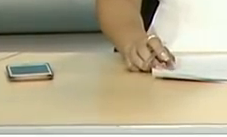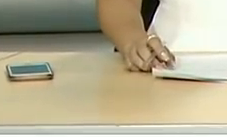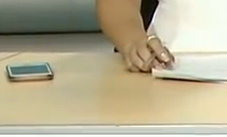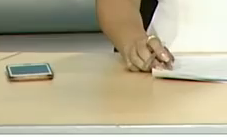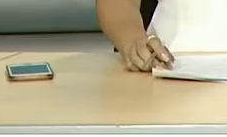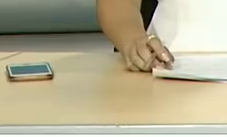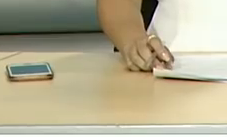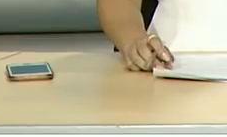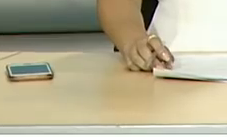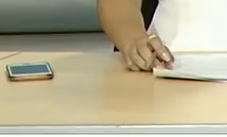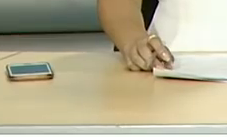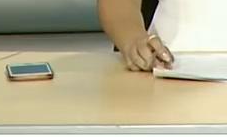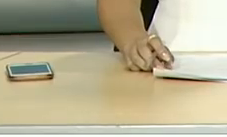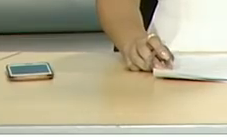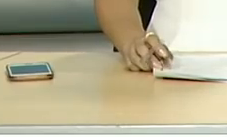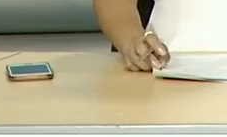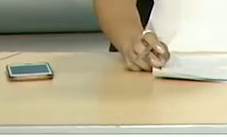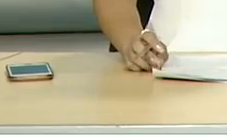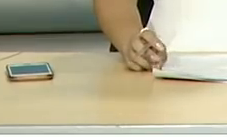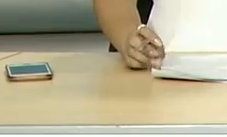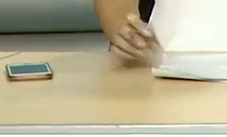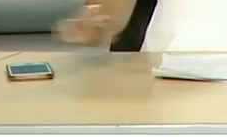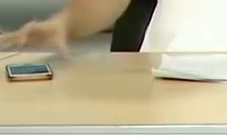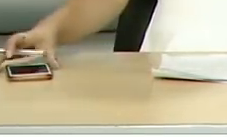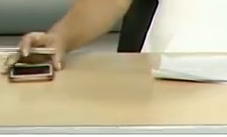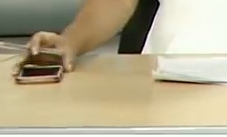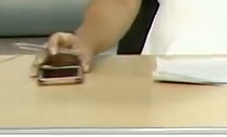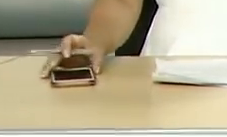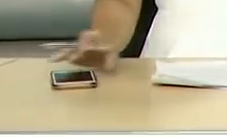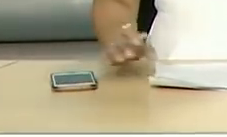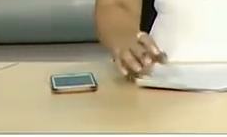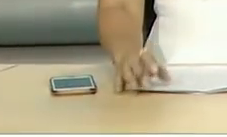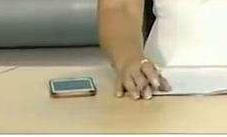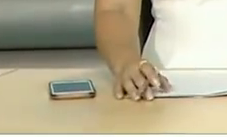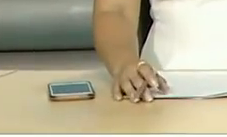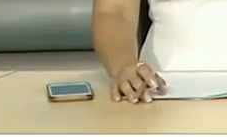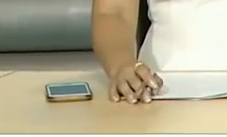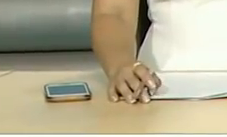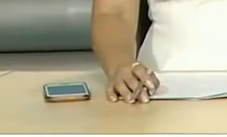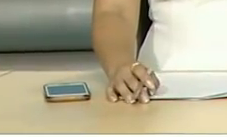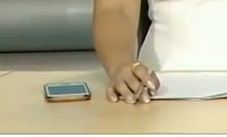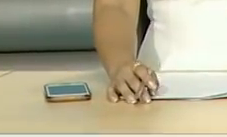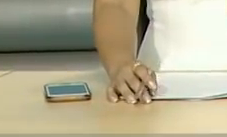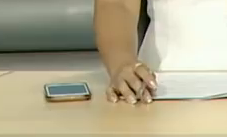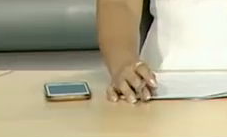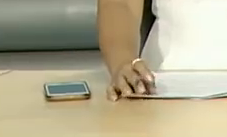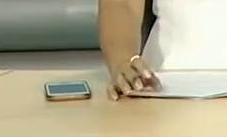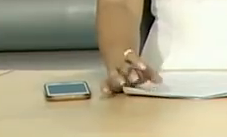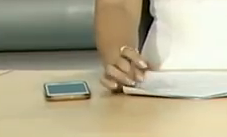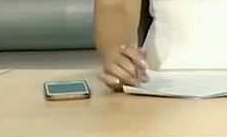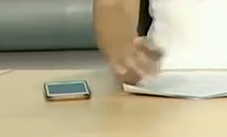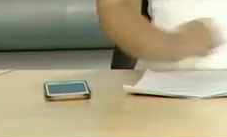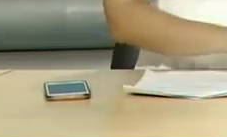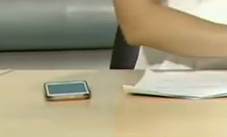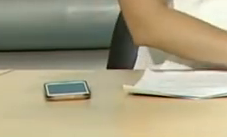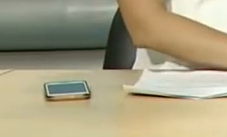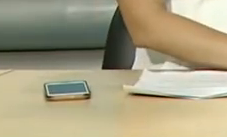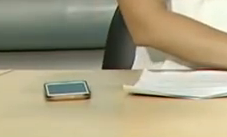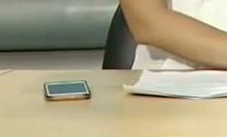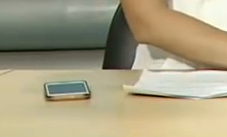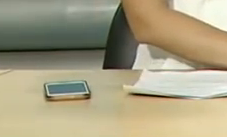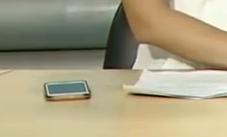hoy. Jueves ya 30, el último día. Ahora sí. Del mes quinto del año. ¿Sabe cuánto falta para